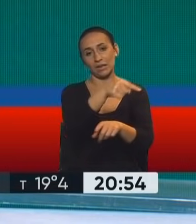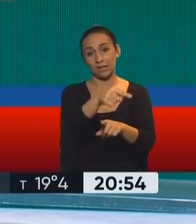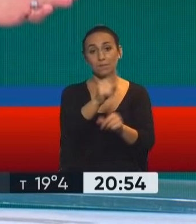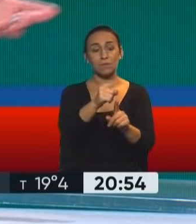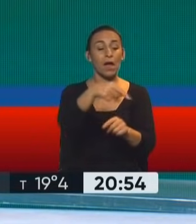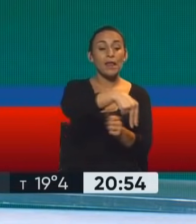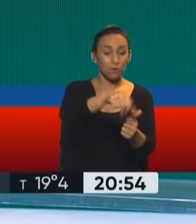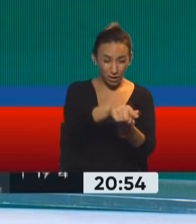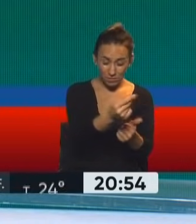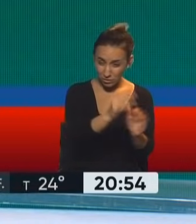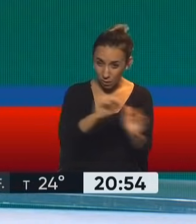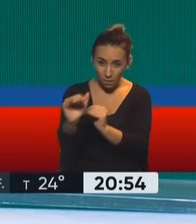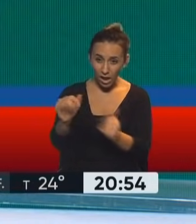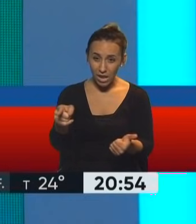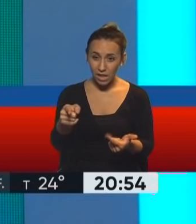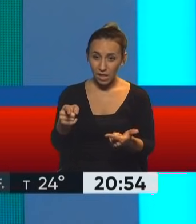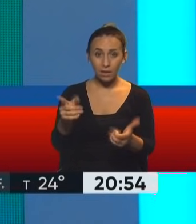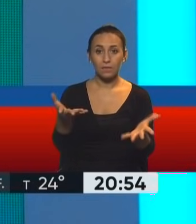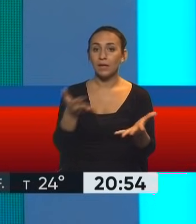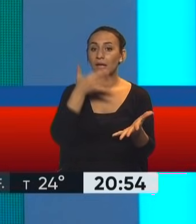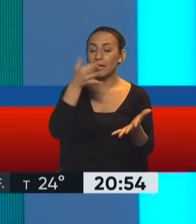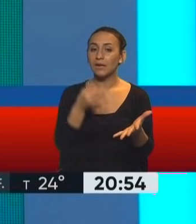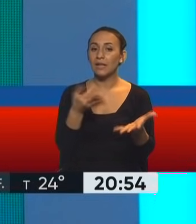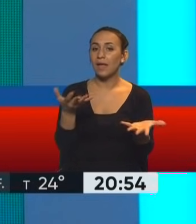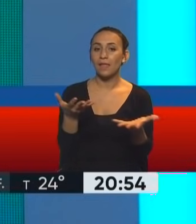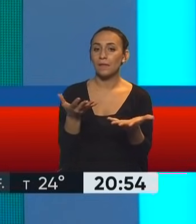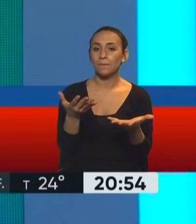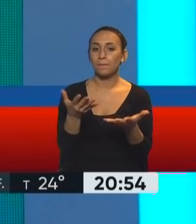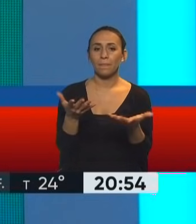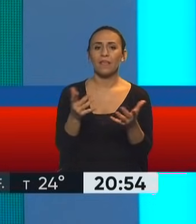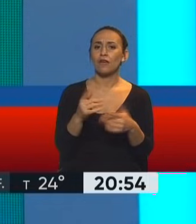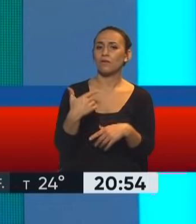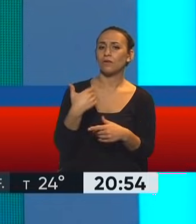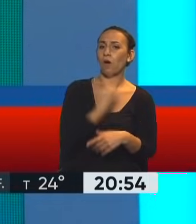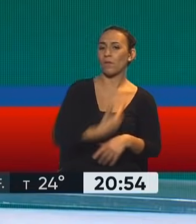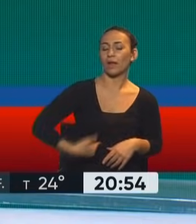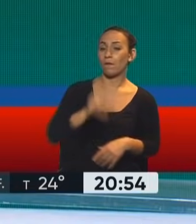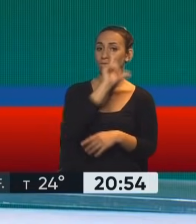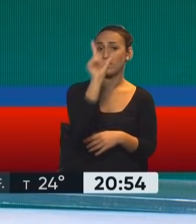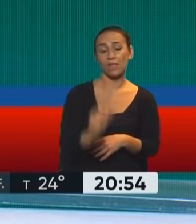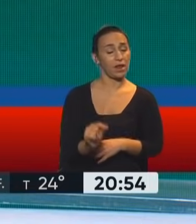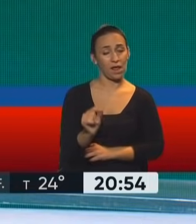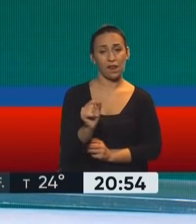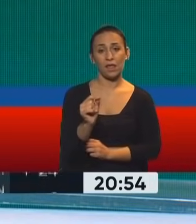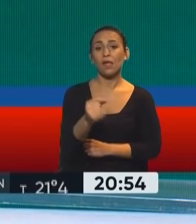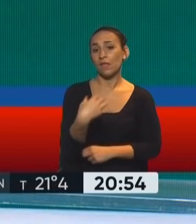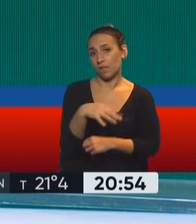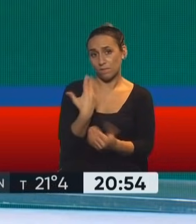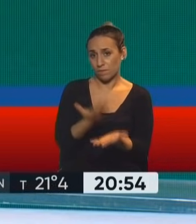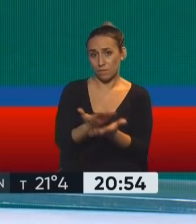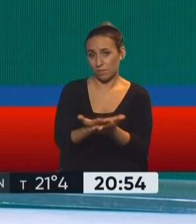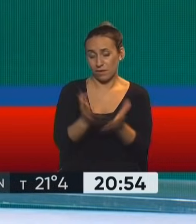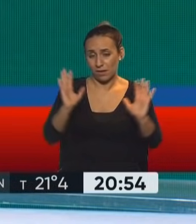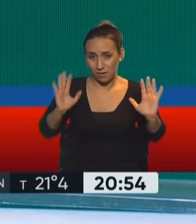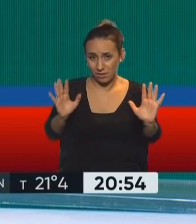en Neuquén o en Santa Rosa. El país es totalmente. Claro, bueno, pero un gobierno federal tiene que saltear esa posibilidad y escuchar lo que pasa en